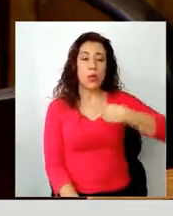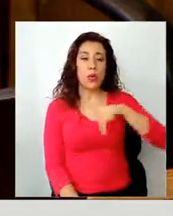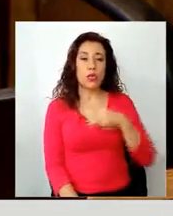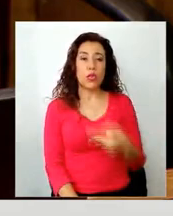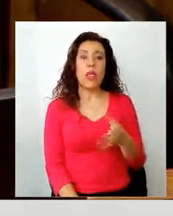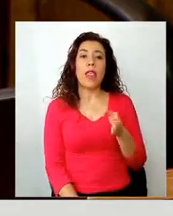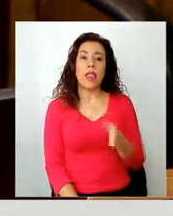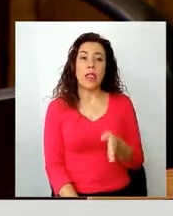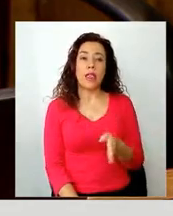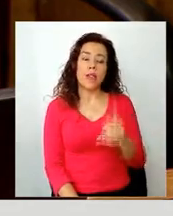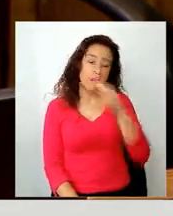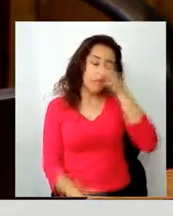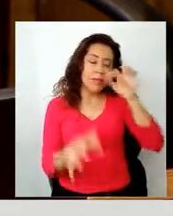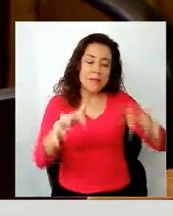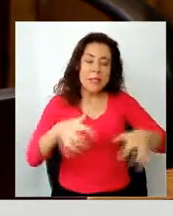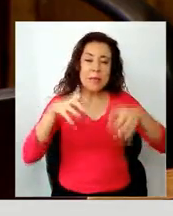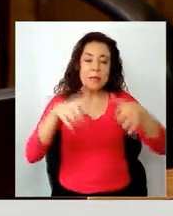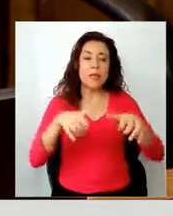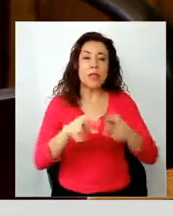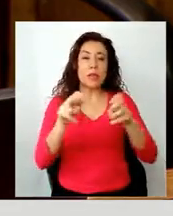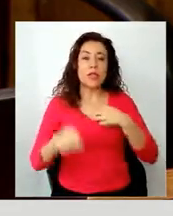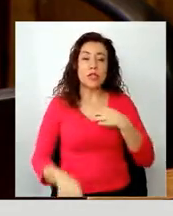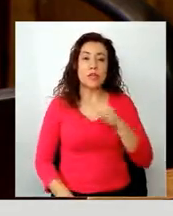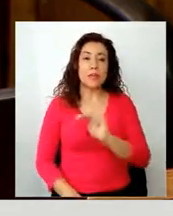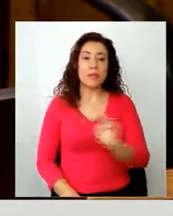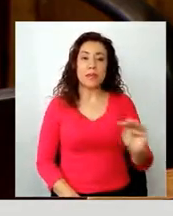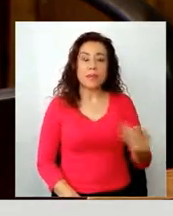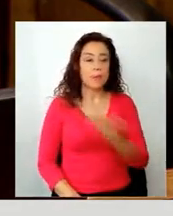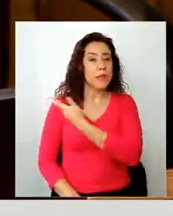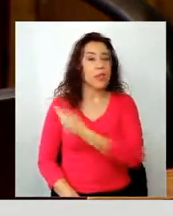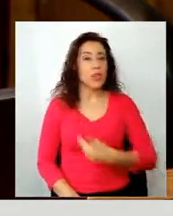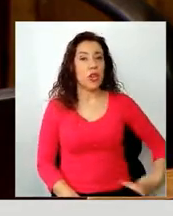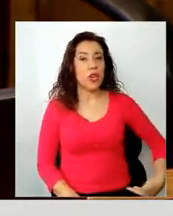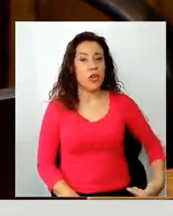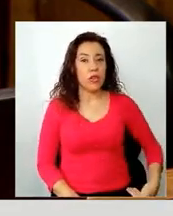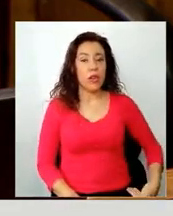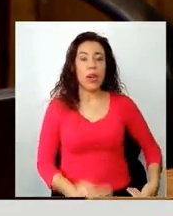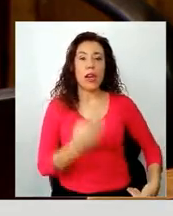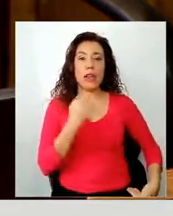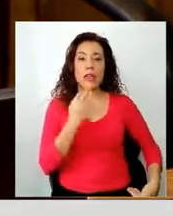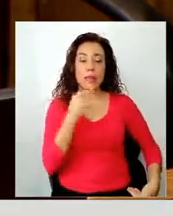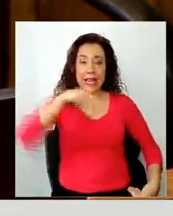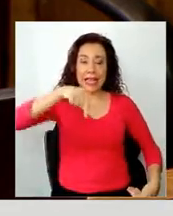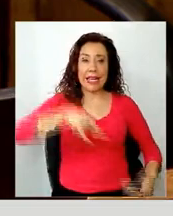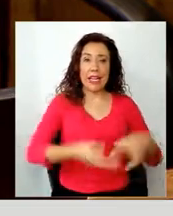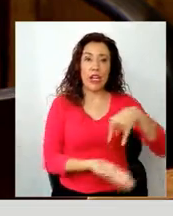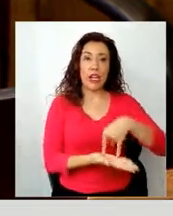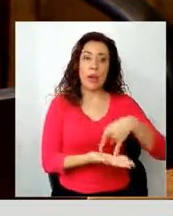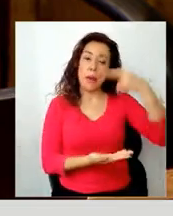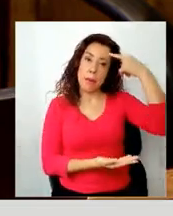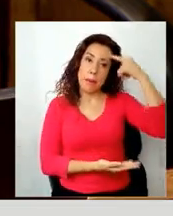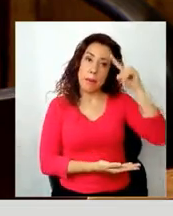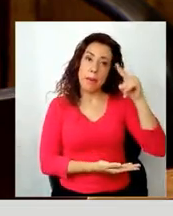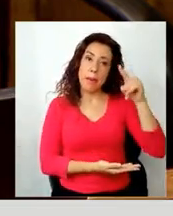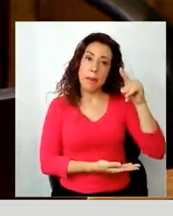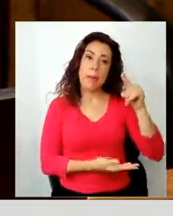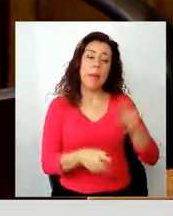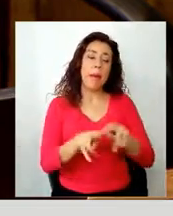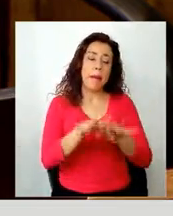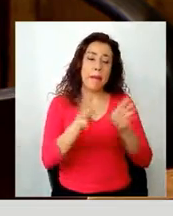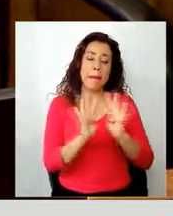ambicioso en esta materia y yo hago un llamado aquí al gobierno y también este parlamento para que definamos una mesa que nos permita